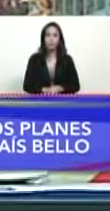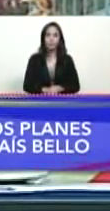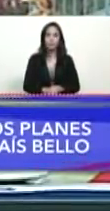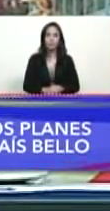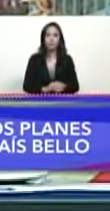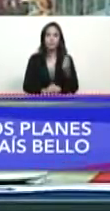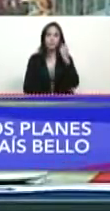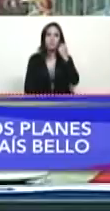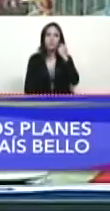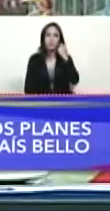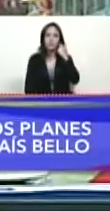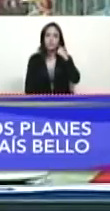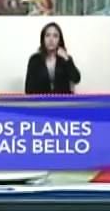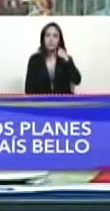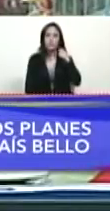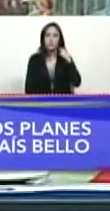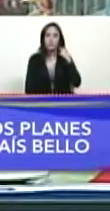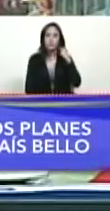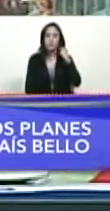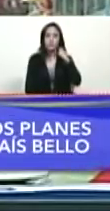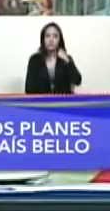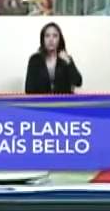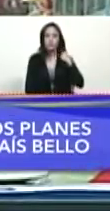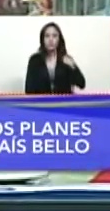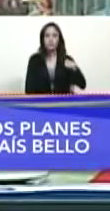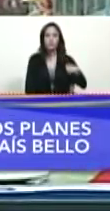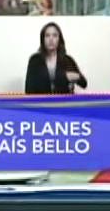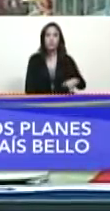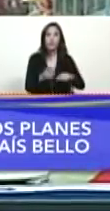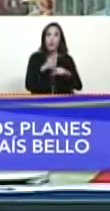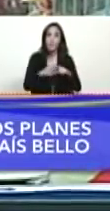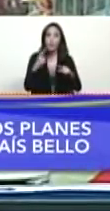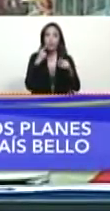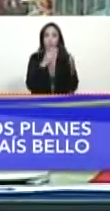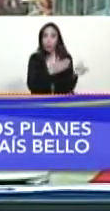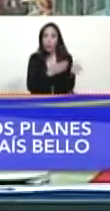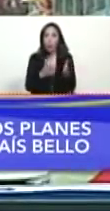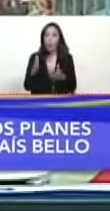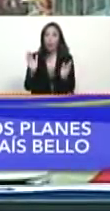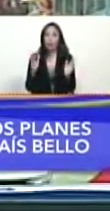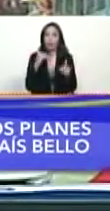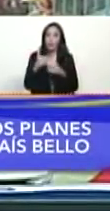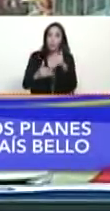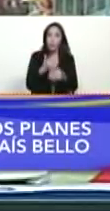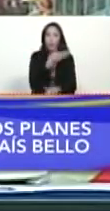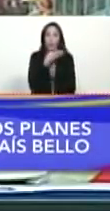pero tenemos que organizarnos mejor y dar